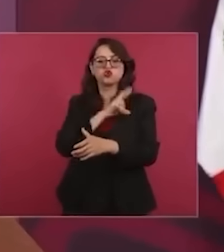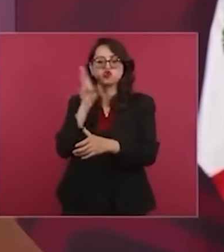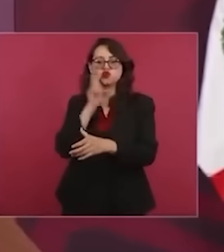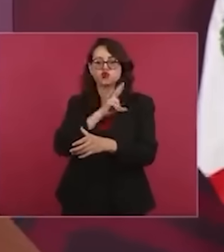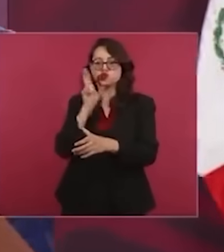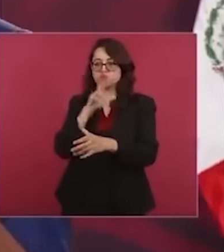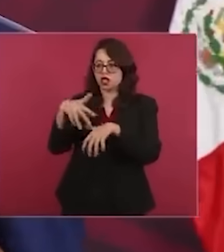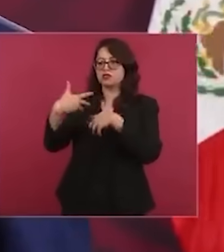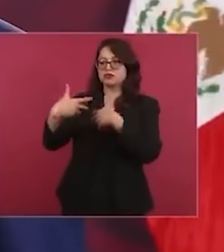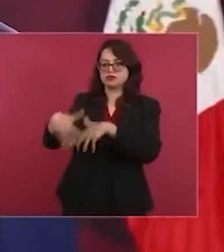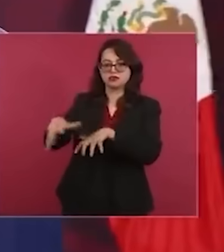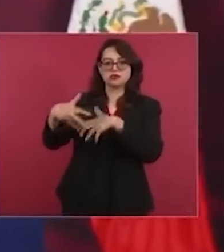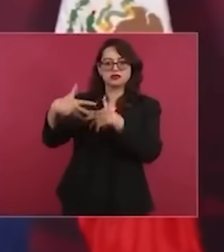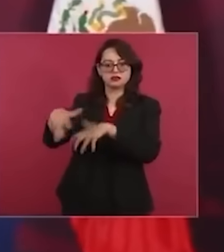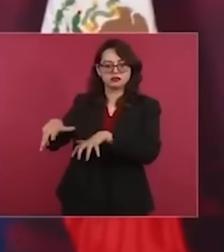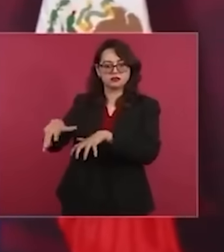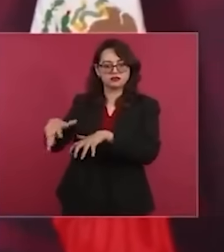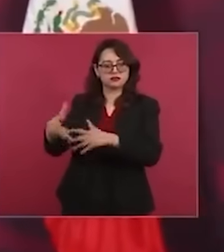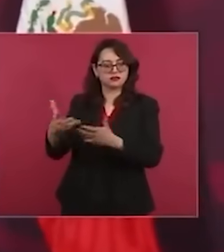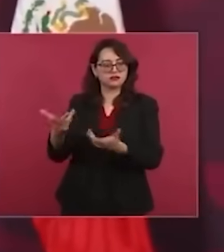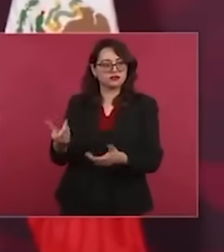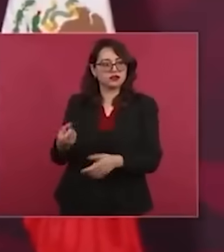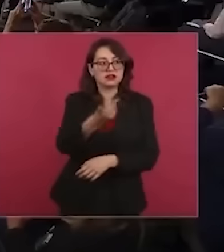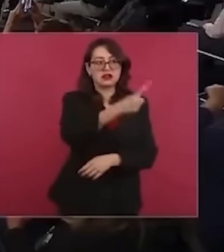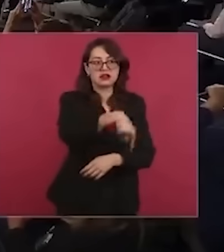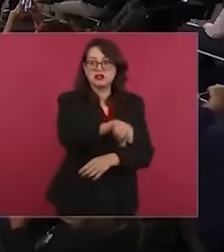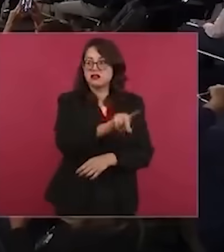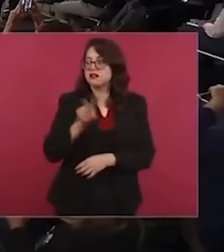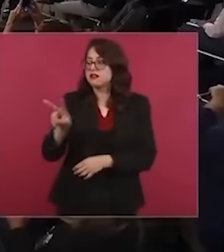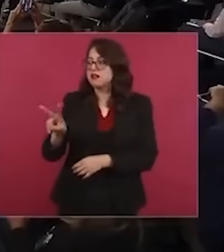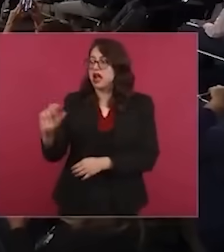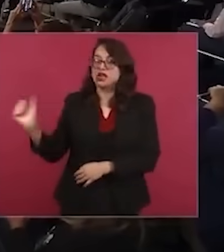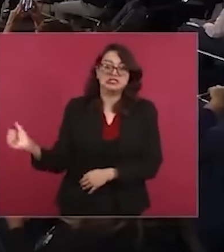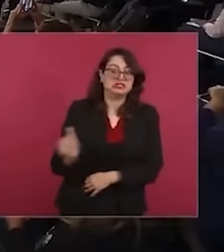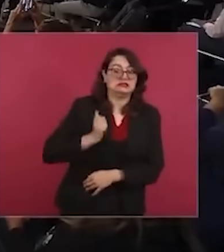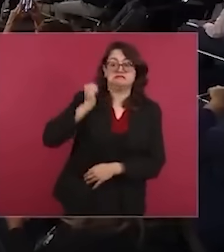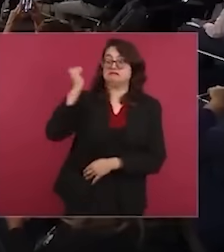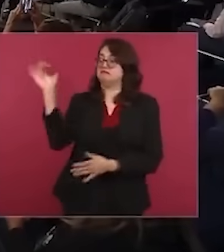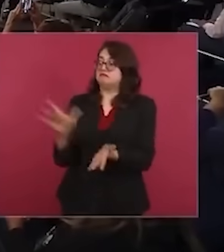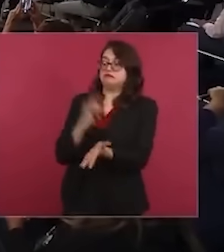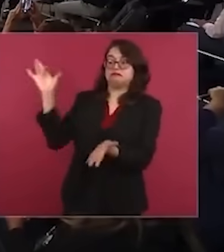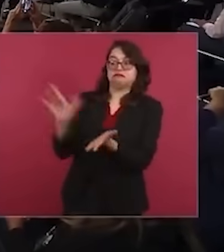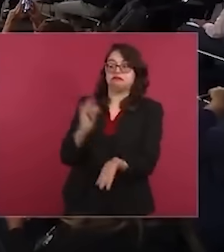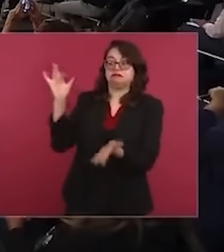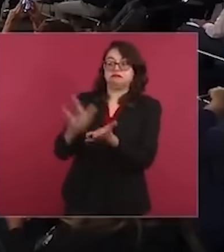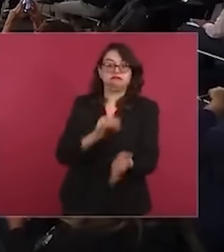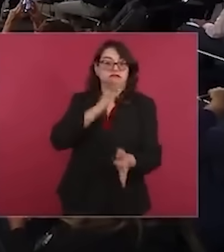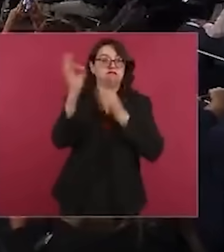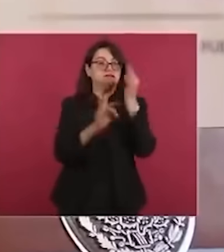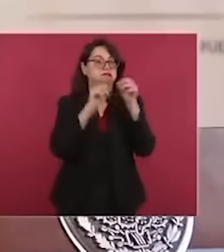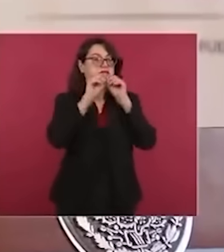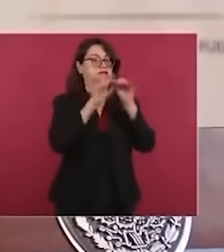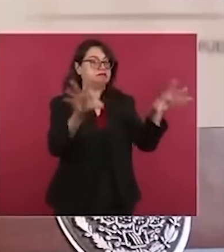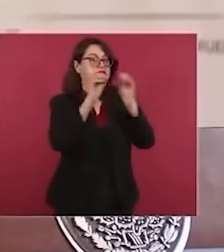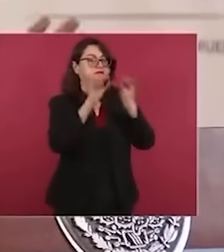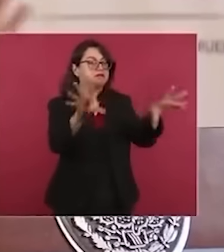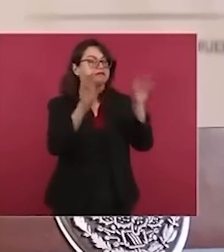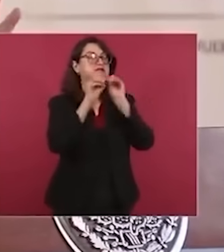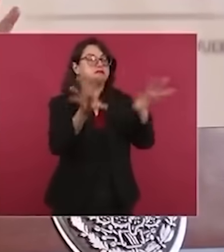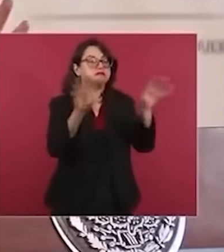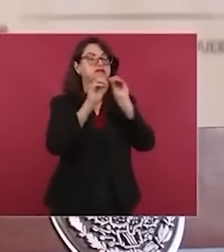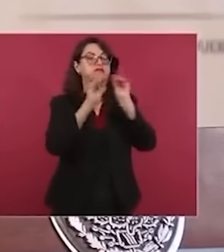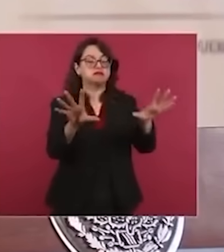llamó la atención porque también desfilaron de China y no